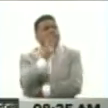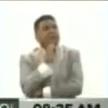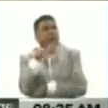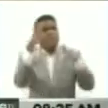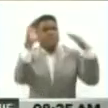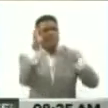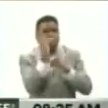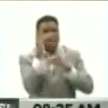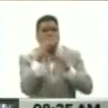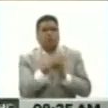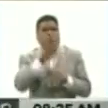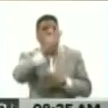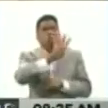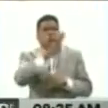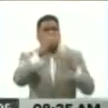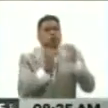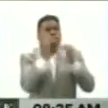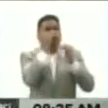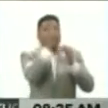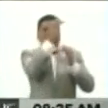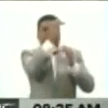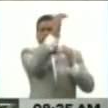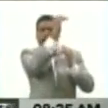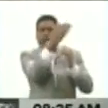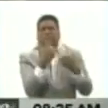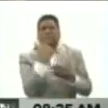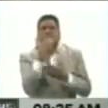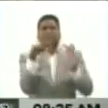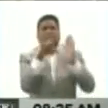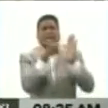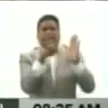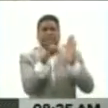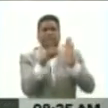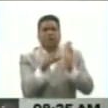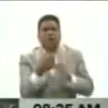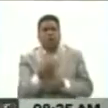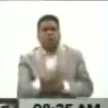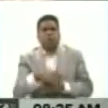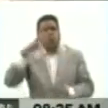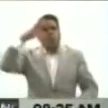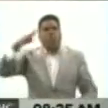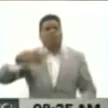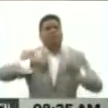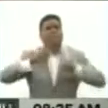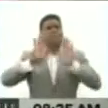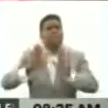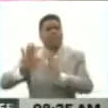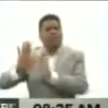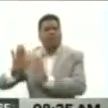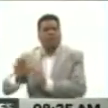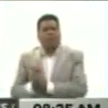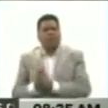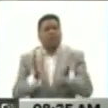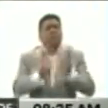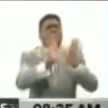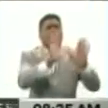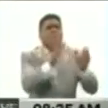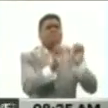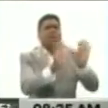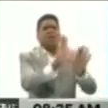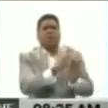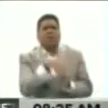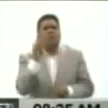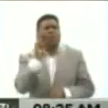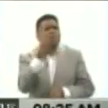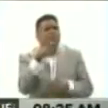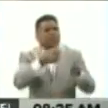pequeños, de 4 pisos, que están al frente del Liceo Fermín Toro, comandante Chávez dijo, para. Ustedes saben que hay debajo de esos